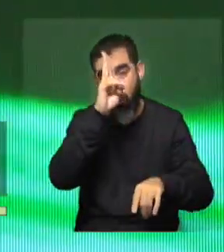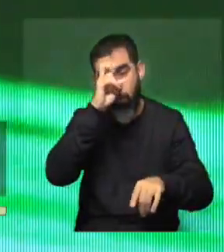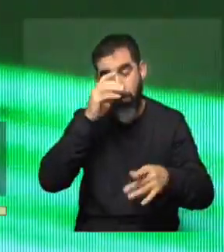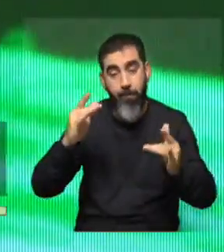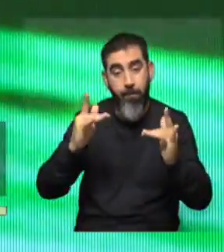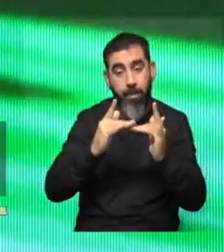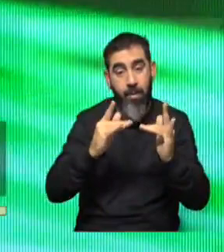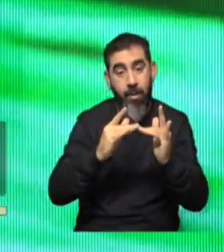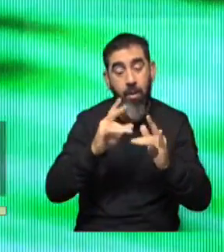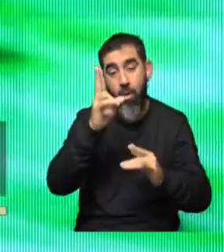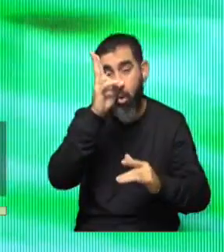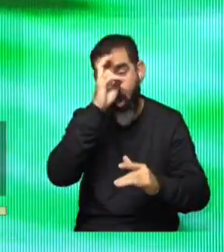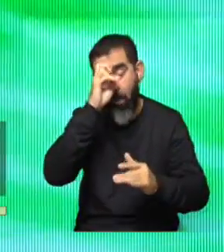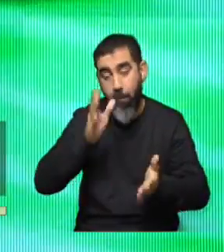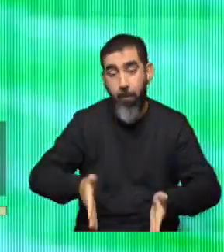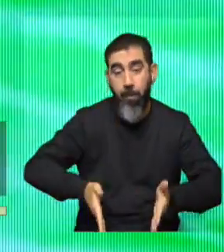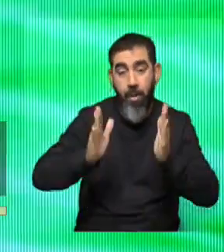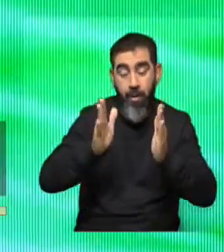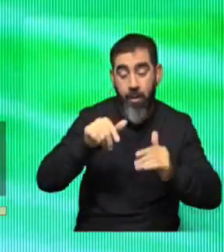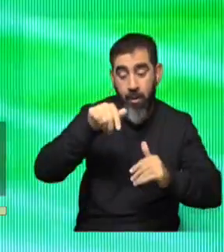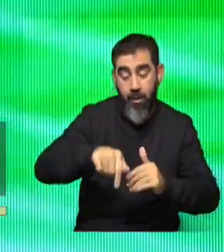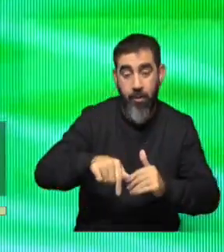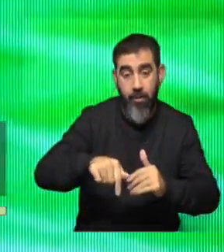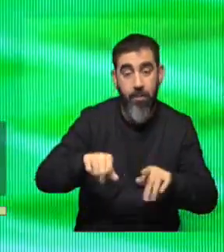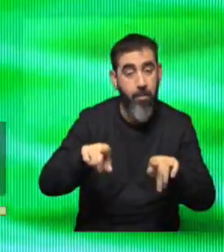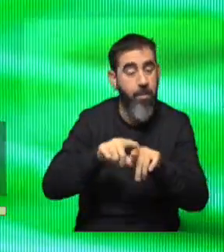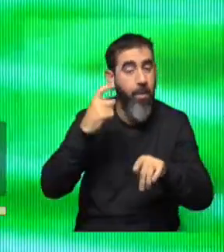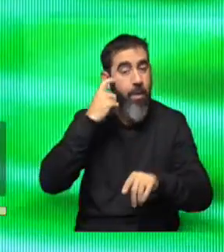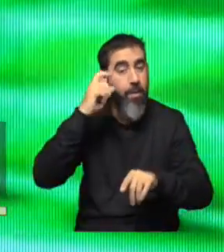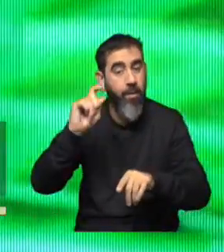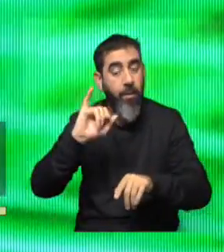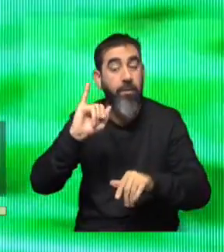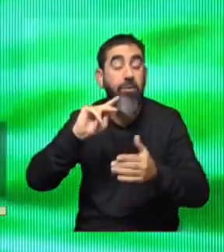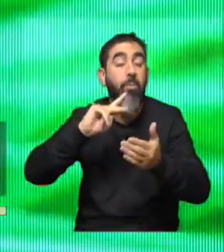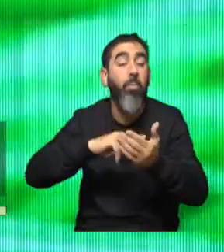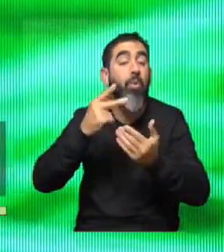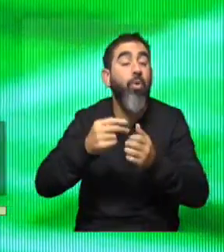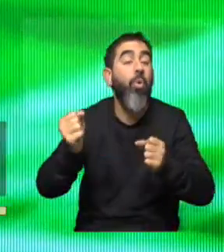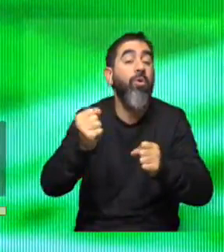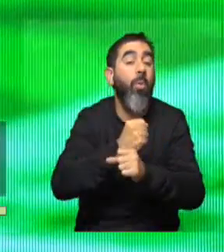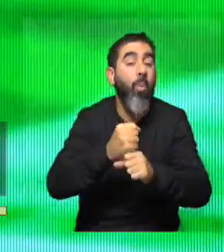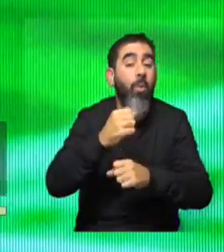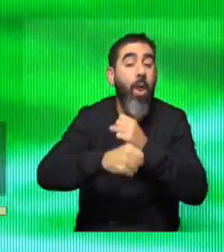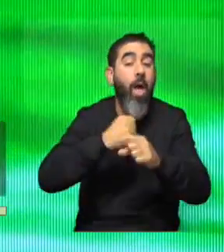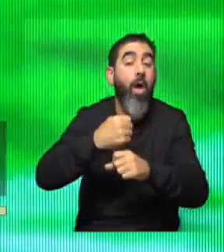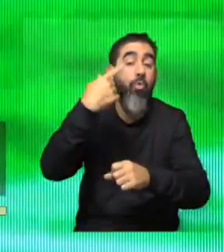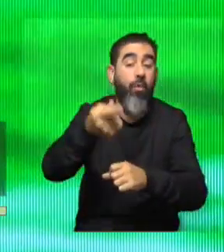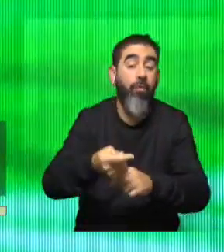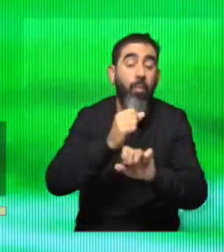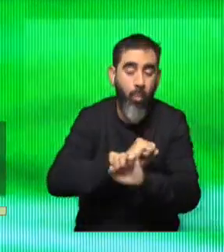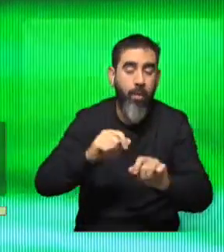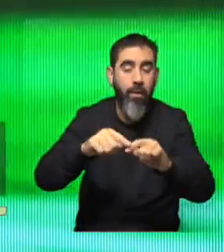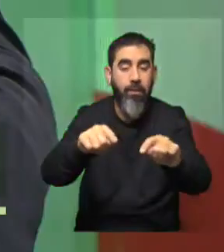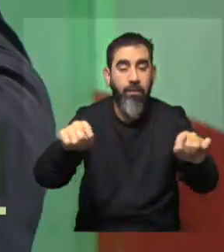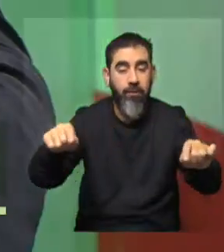el hospital de clínicas tiene la misma idea si sale este proyecto aprobado el año próximo tenemos esa